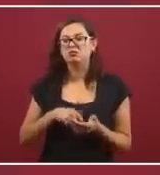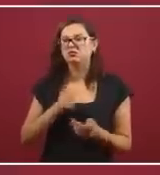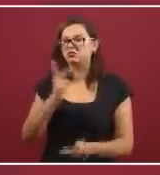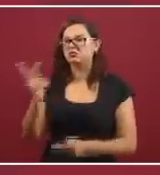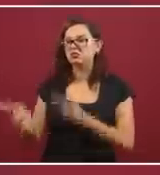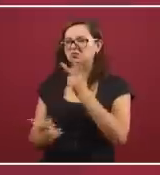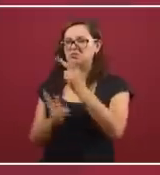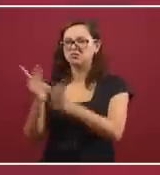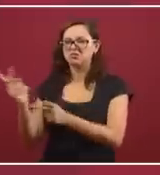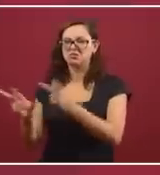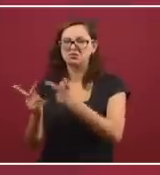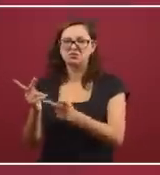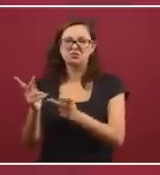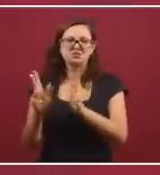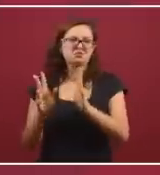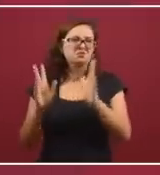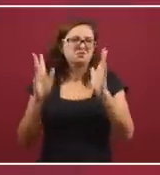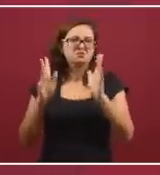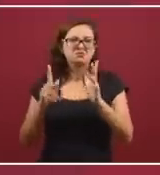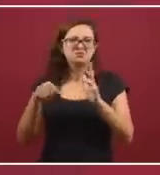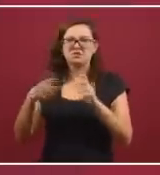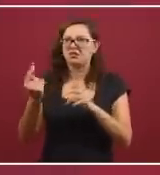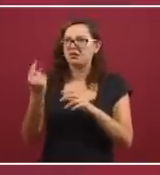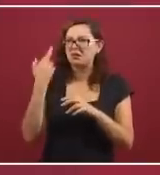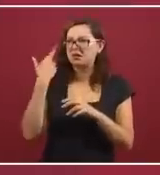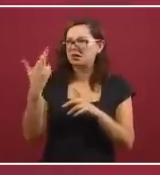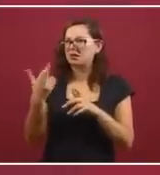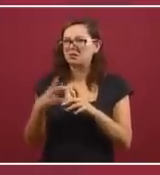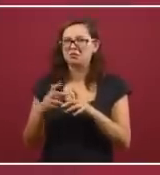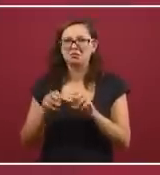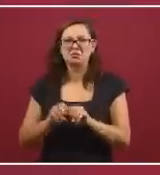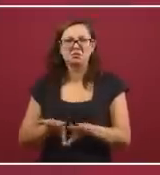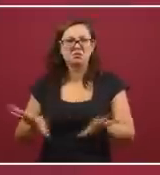en medios y sí